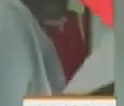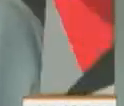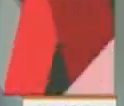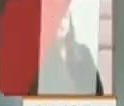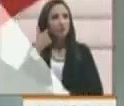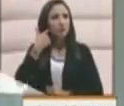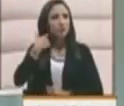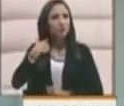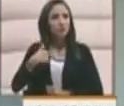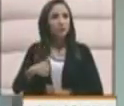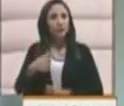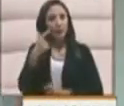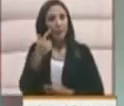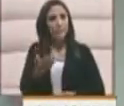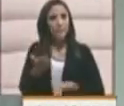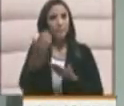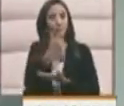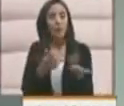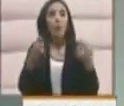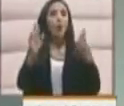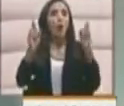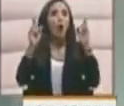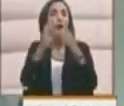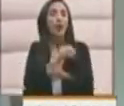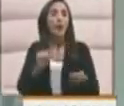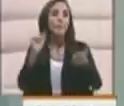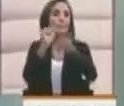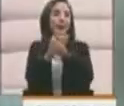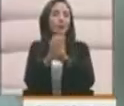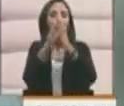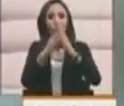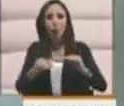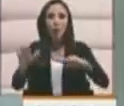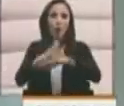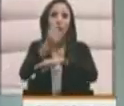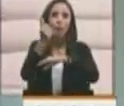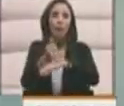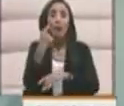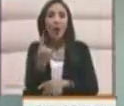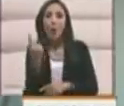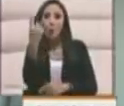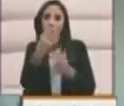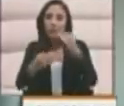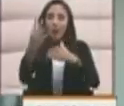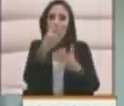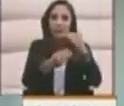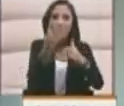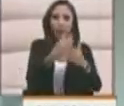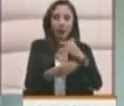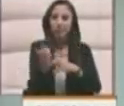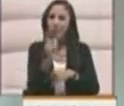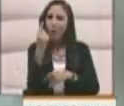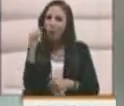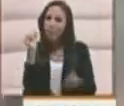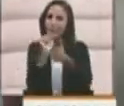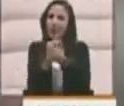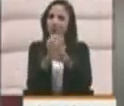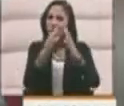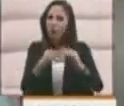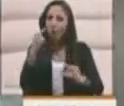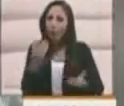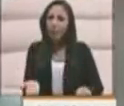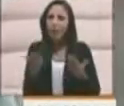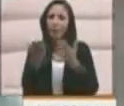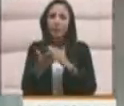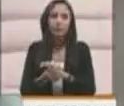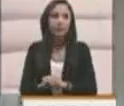lo que quieren. Y ojalá que agarren otro grupo más, porque no que se quede uno, sino que vengan más y que lo capturen. Eso sí,